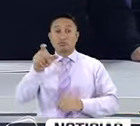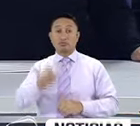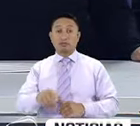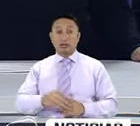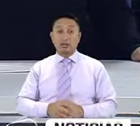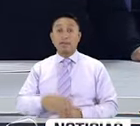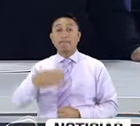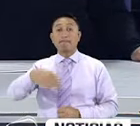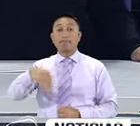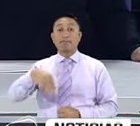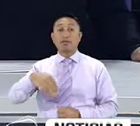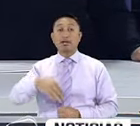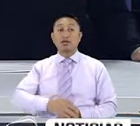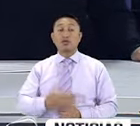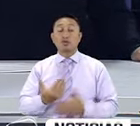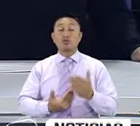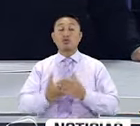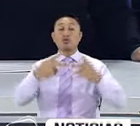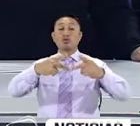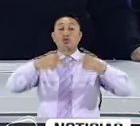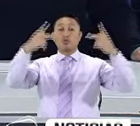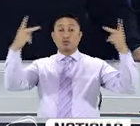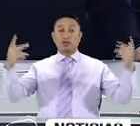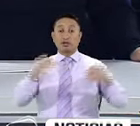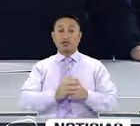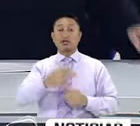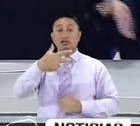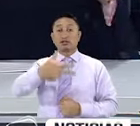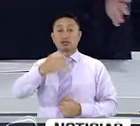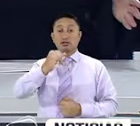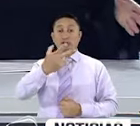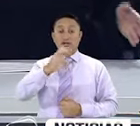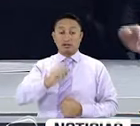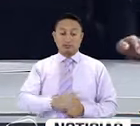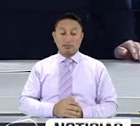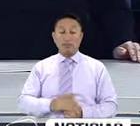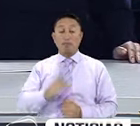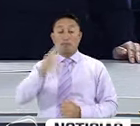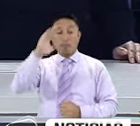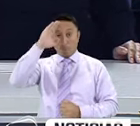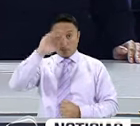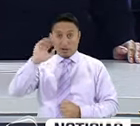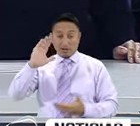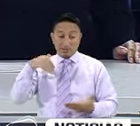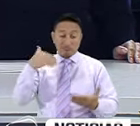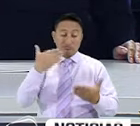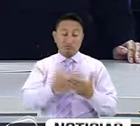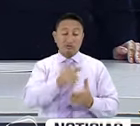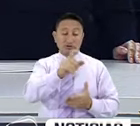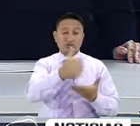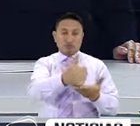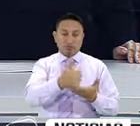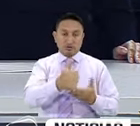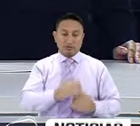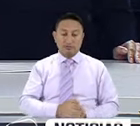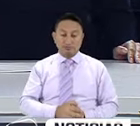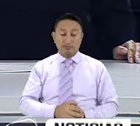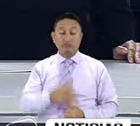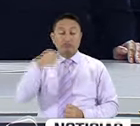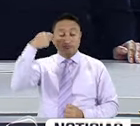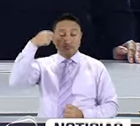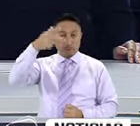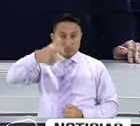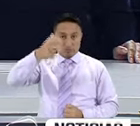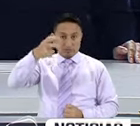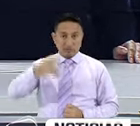en el nuevo puente sobre el río Chiche. Afortunadamente, la Policía Nacional impidió las tragedias. Todo quedó grabado gracias al